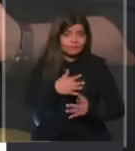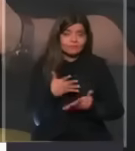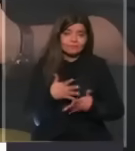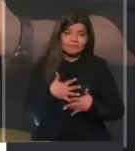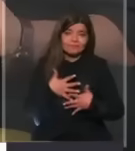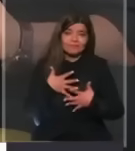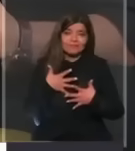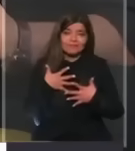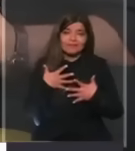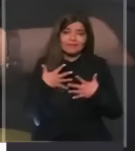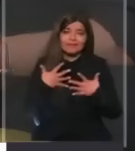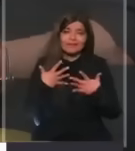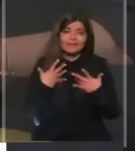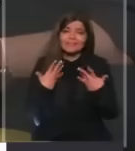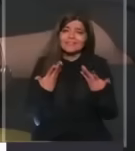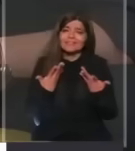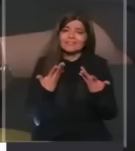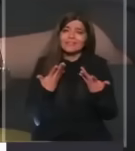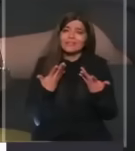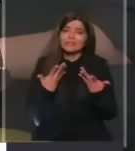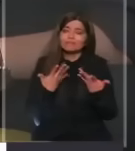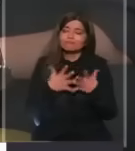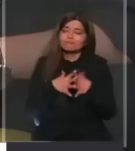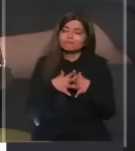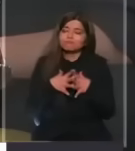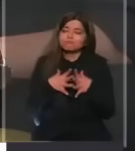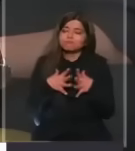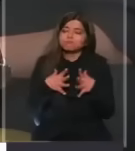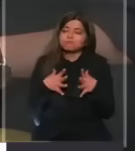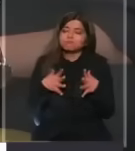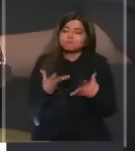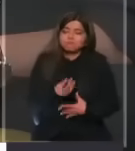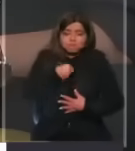esto le da un sentido tan grande a nuestro programa,